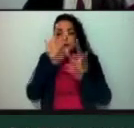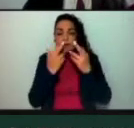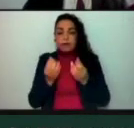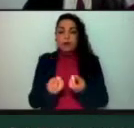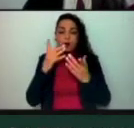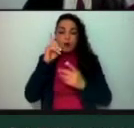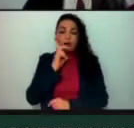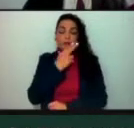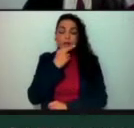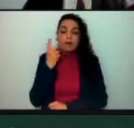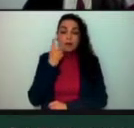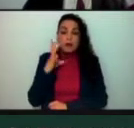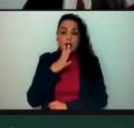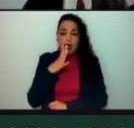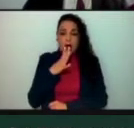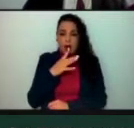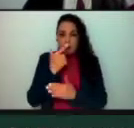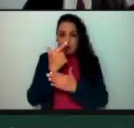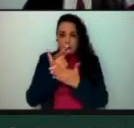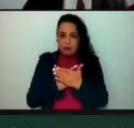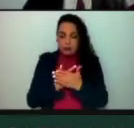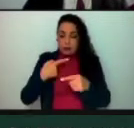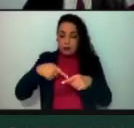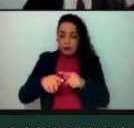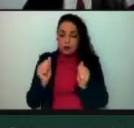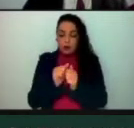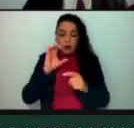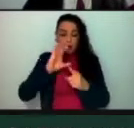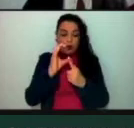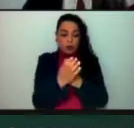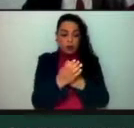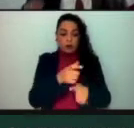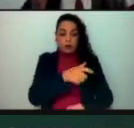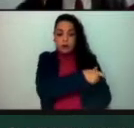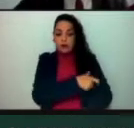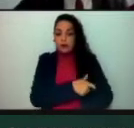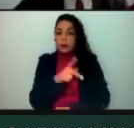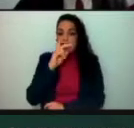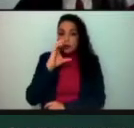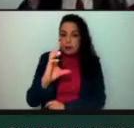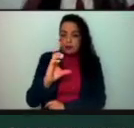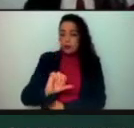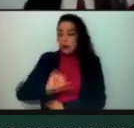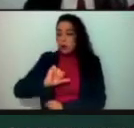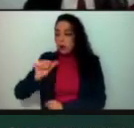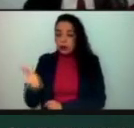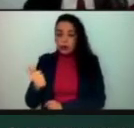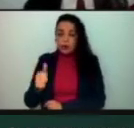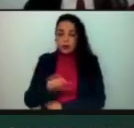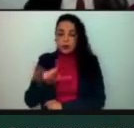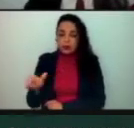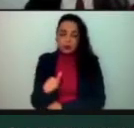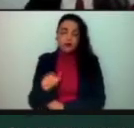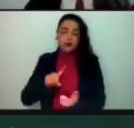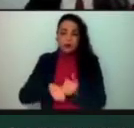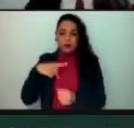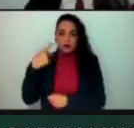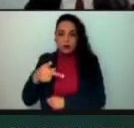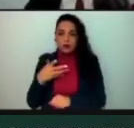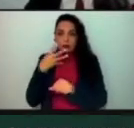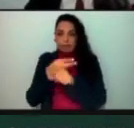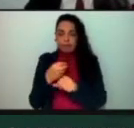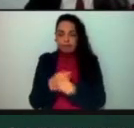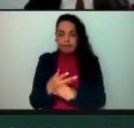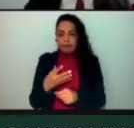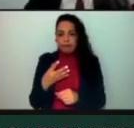como socavones, tala de árboles, programas de prevención en mercados públicos, la gestión integral de riesgos sobre ruedas, acciones para combatir